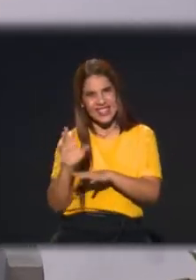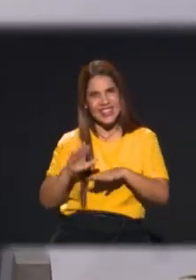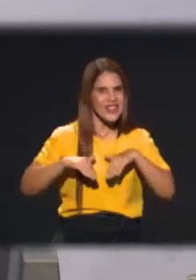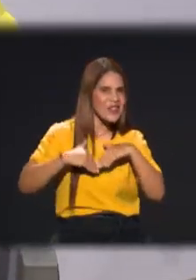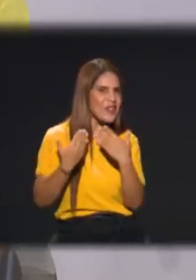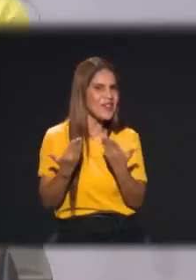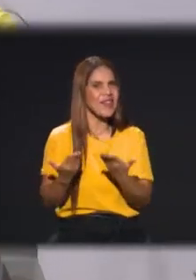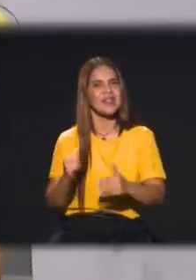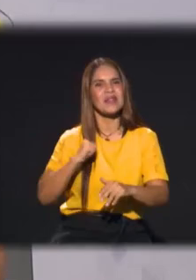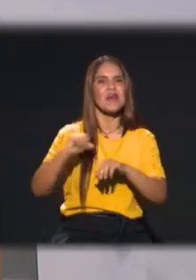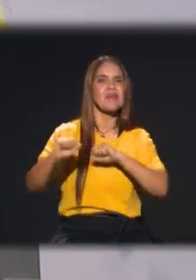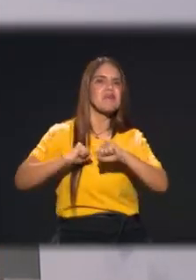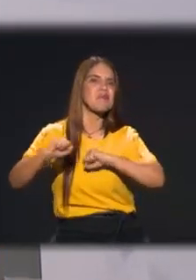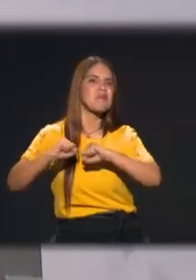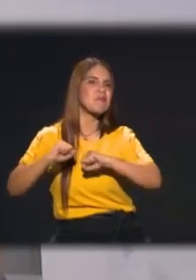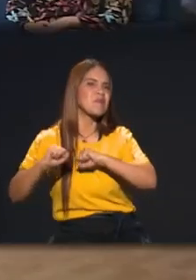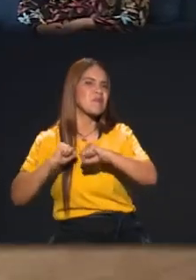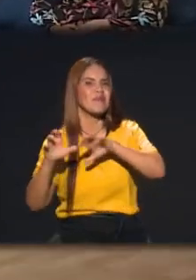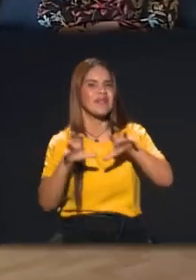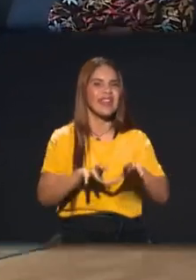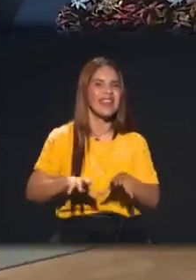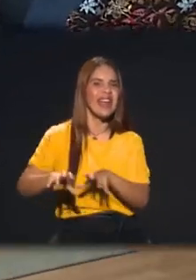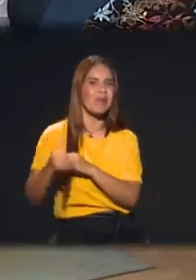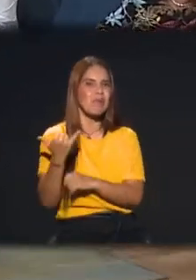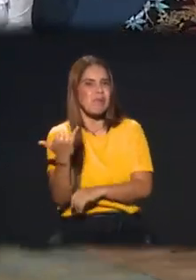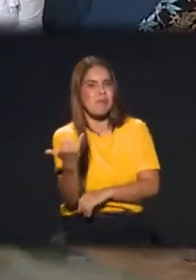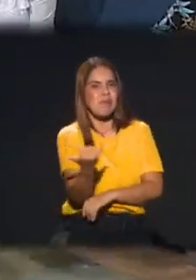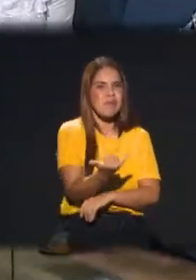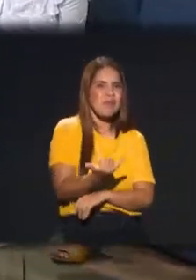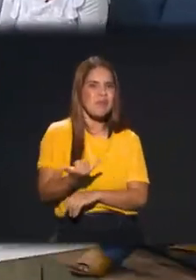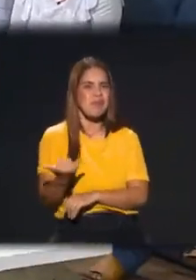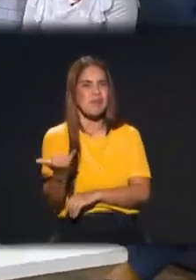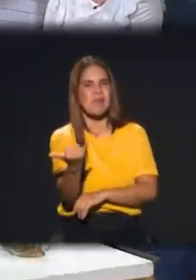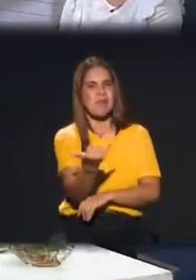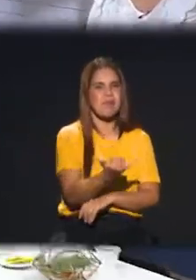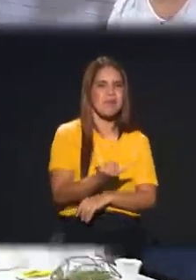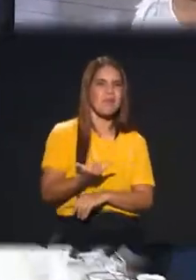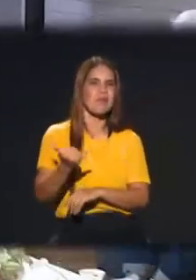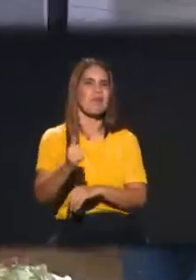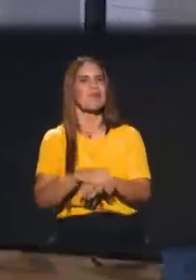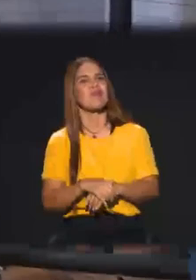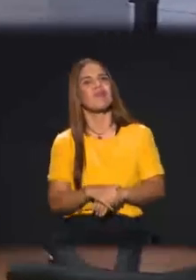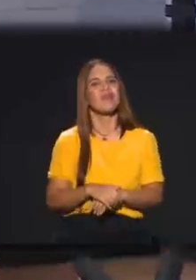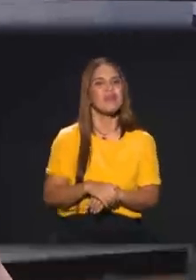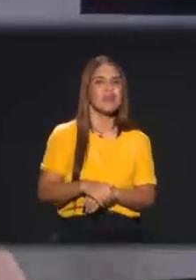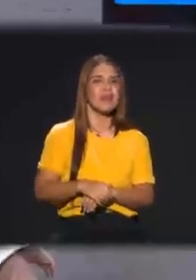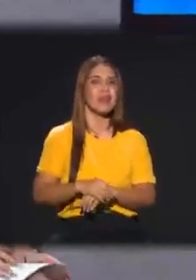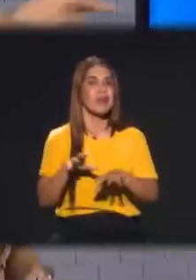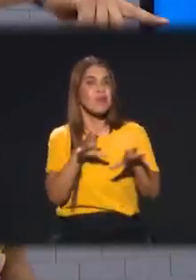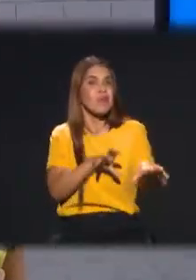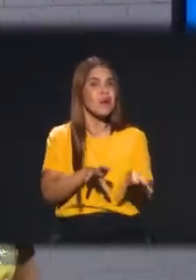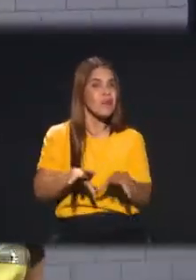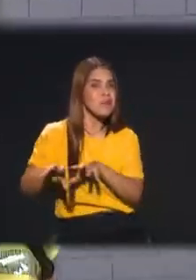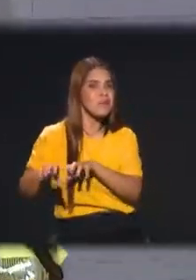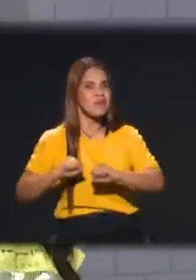¿cómo? Tiene movimiento. Ay, ay, ay, ay, ay, ay. Muévelo,